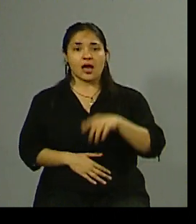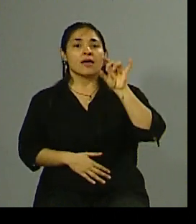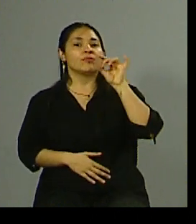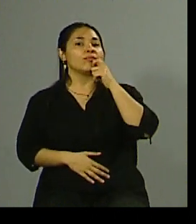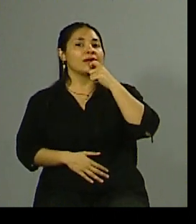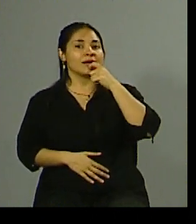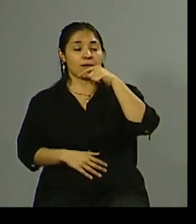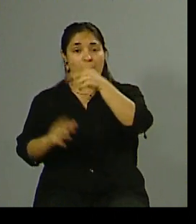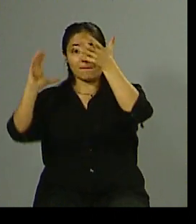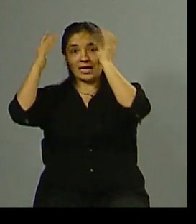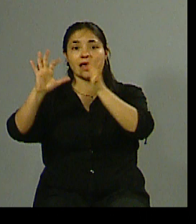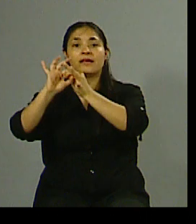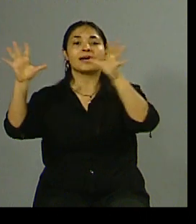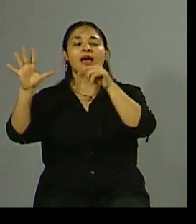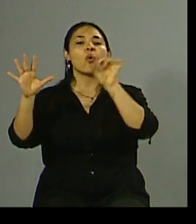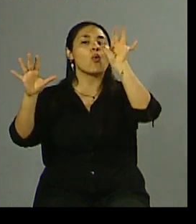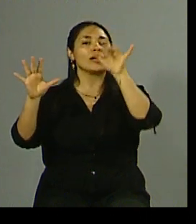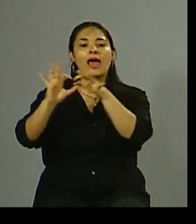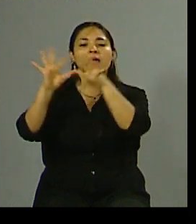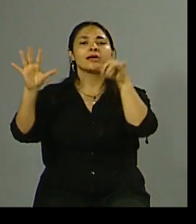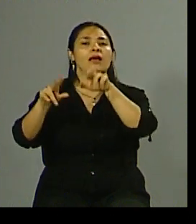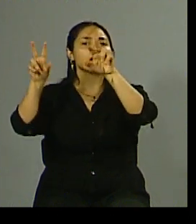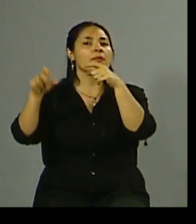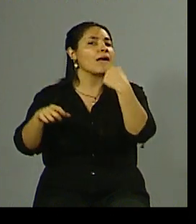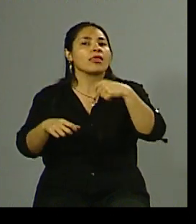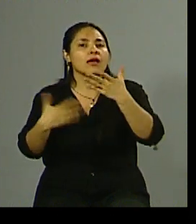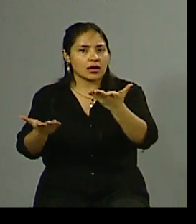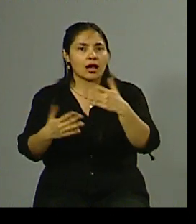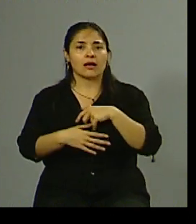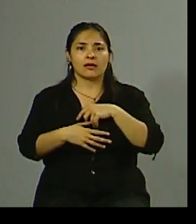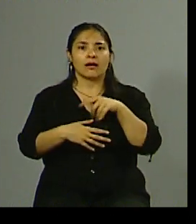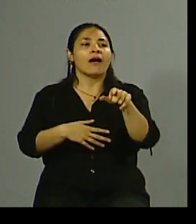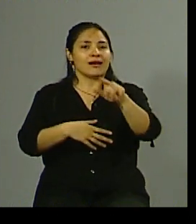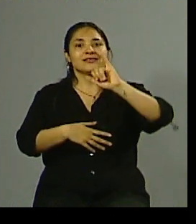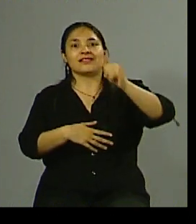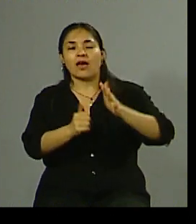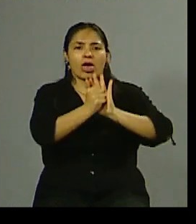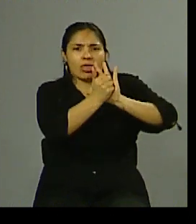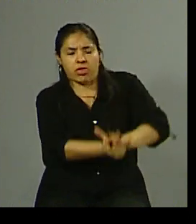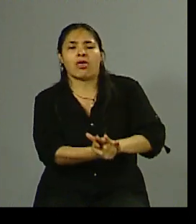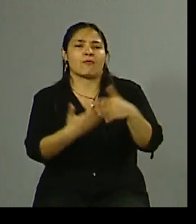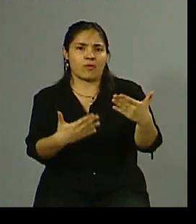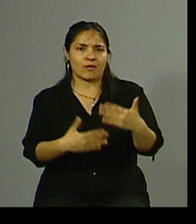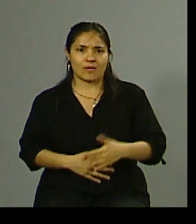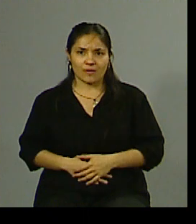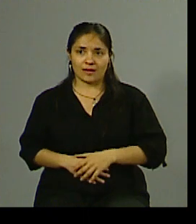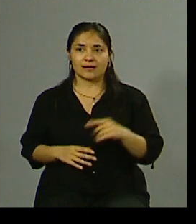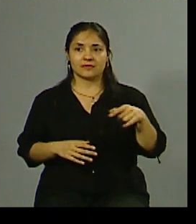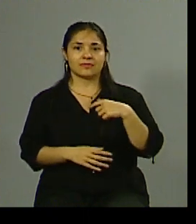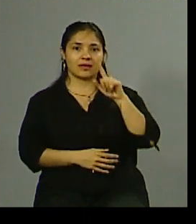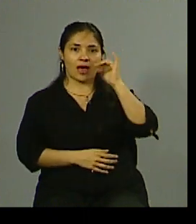que defiende Javier Milei es la libertad de que te exploten sin límites. Que muestra tu rasgo